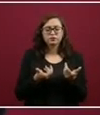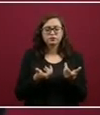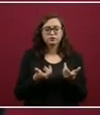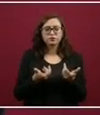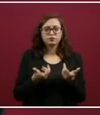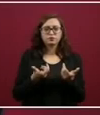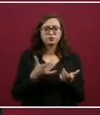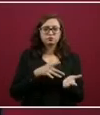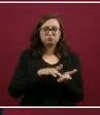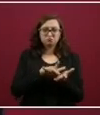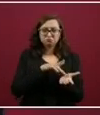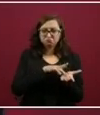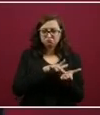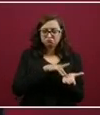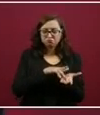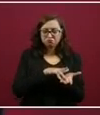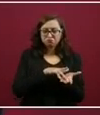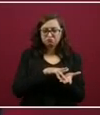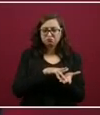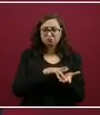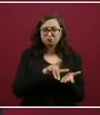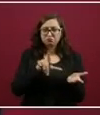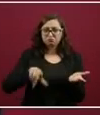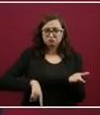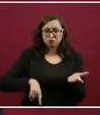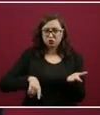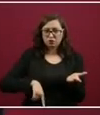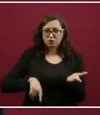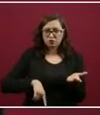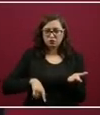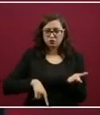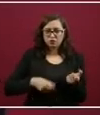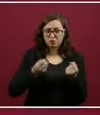recibían apoyos del gobierno